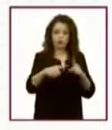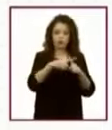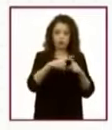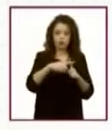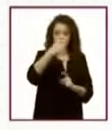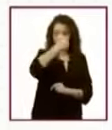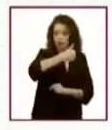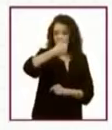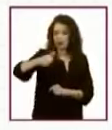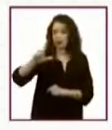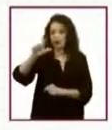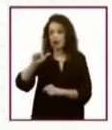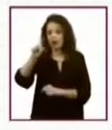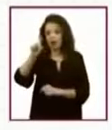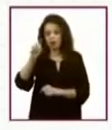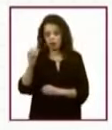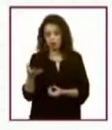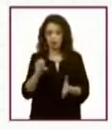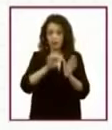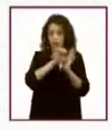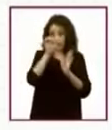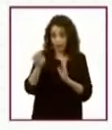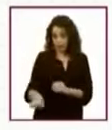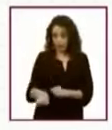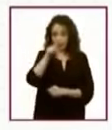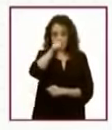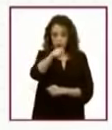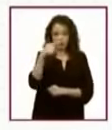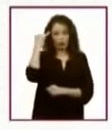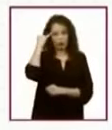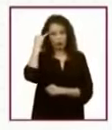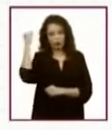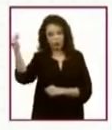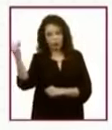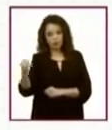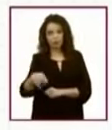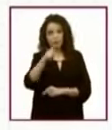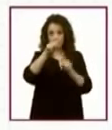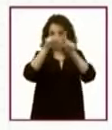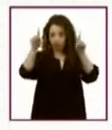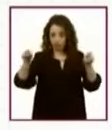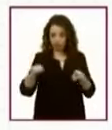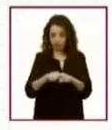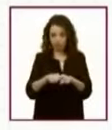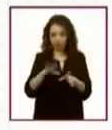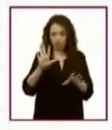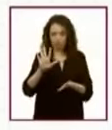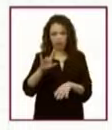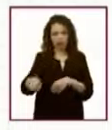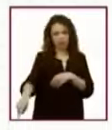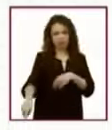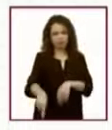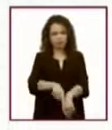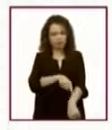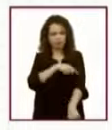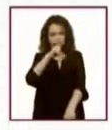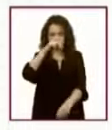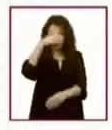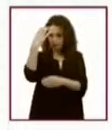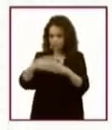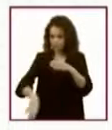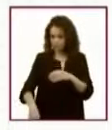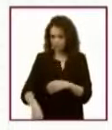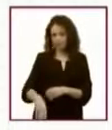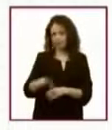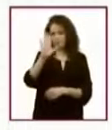Ahora bien, ¿te imaginas una figura cuyo perímetro es infinito? Parece imposible, ¿verdad? Sin embargo, sí